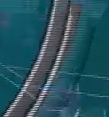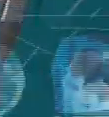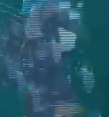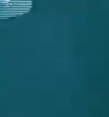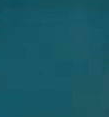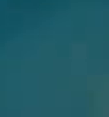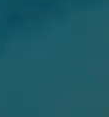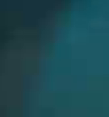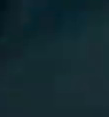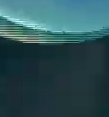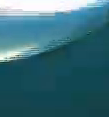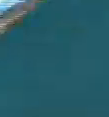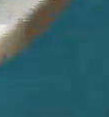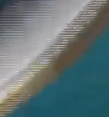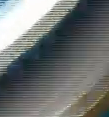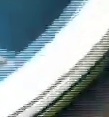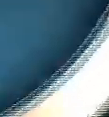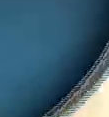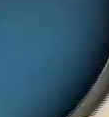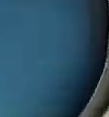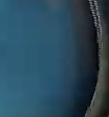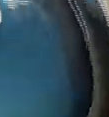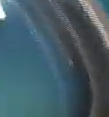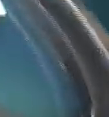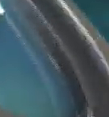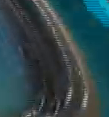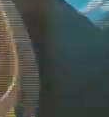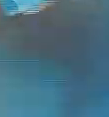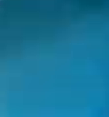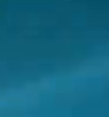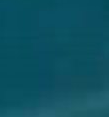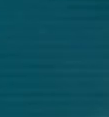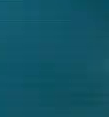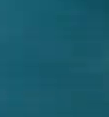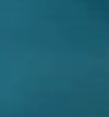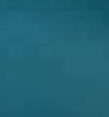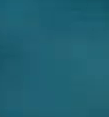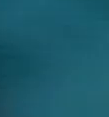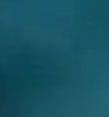No podrás olvidarme, no podrás.